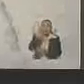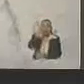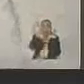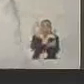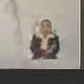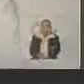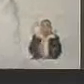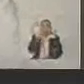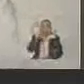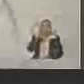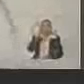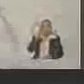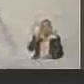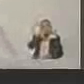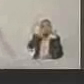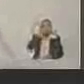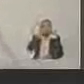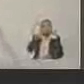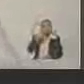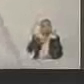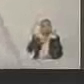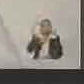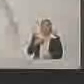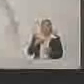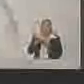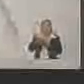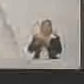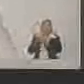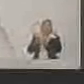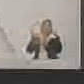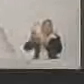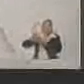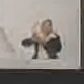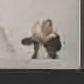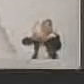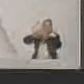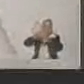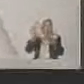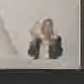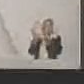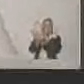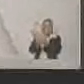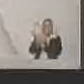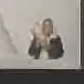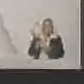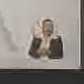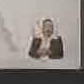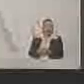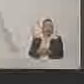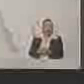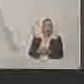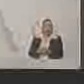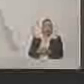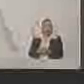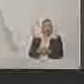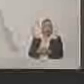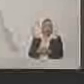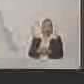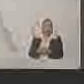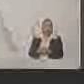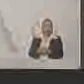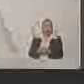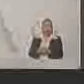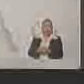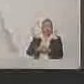Ese resultado que podremos llevar a cabo tú y yo como vecinos, como padre de familia, demuestro mi preocupación y me altero